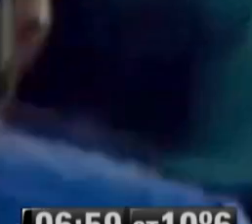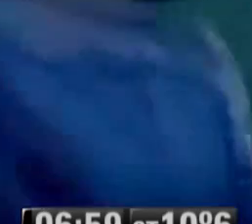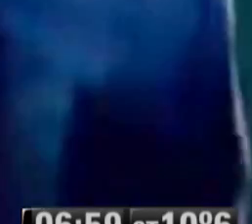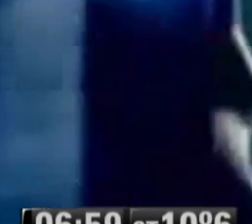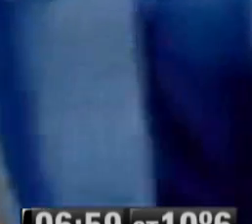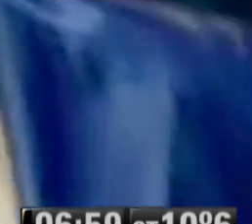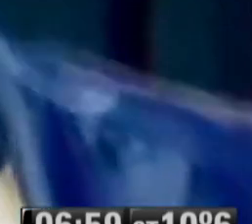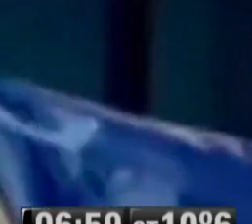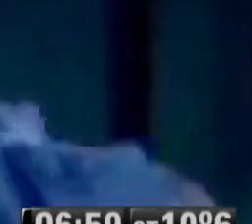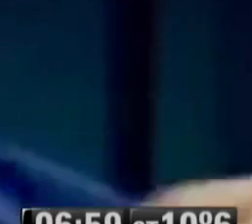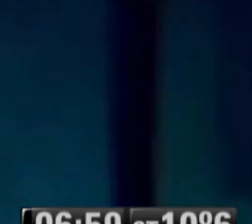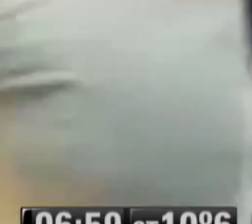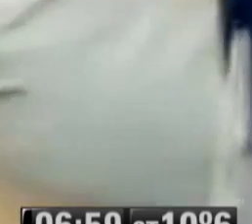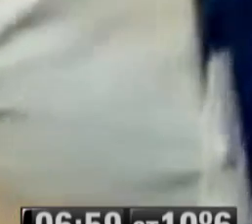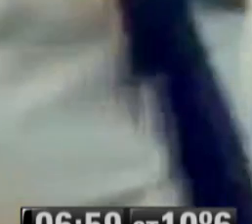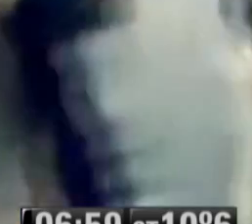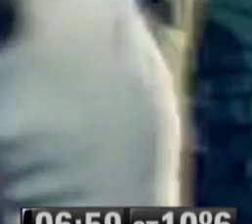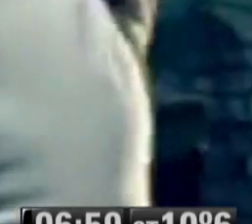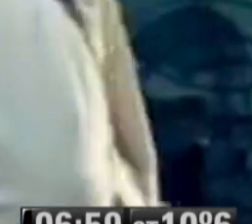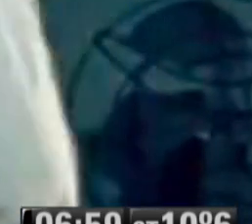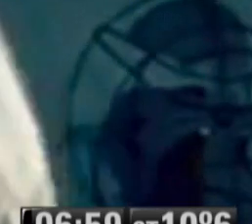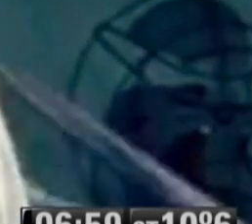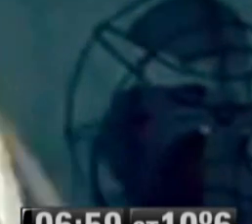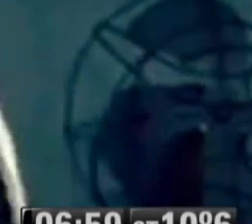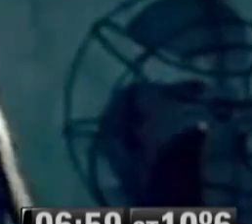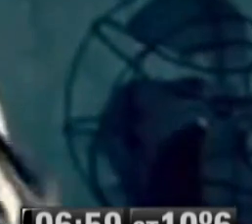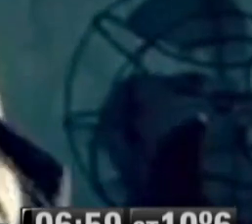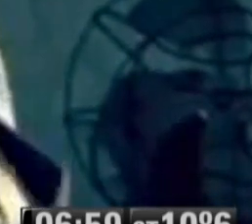otro crimen quedarán d